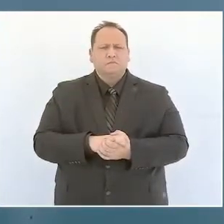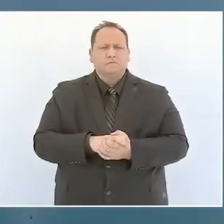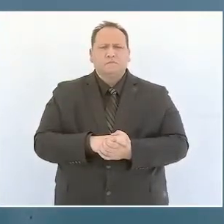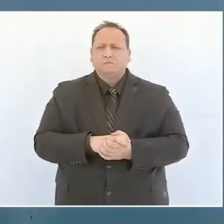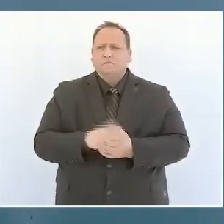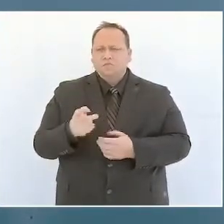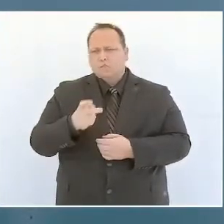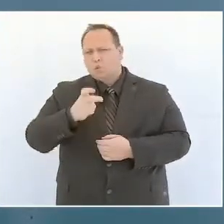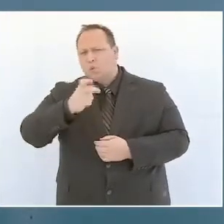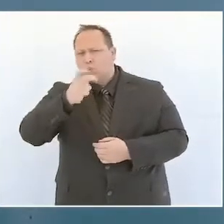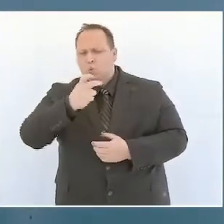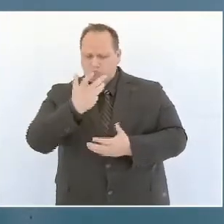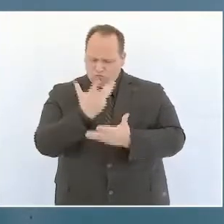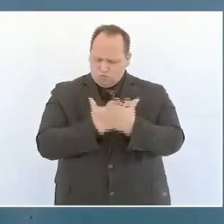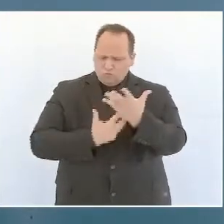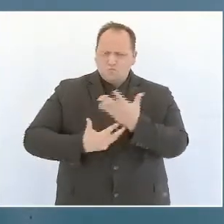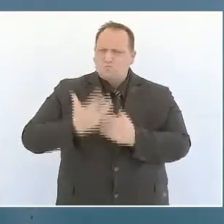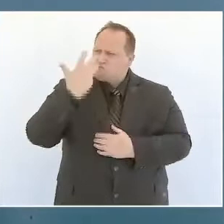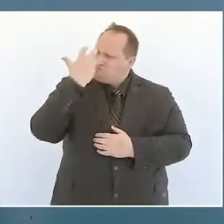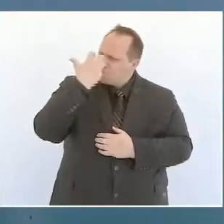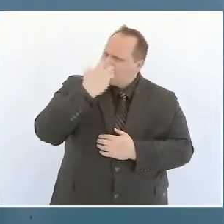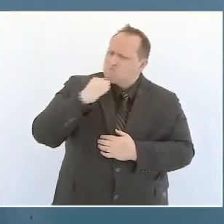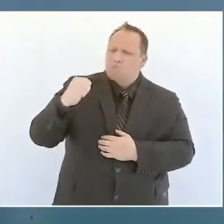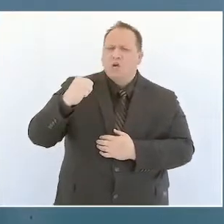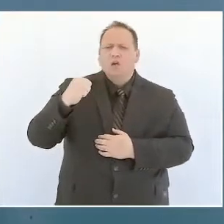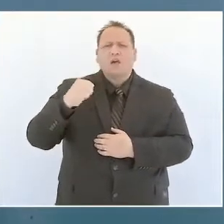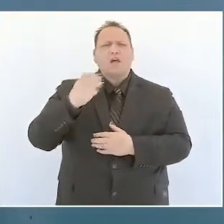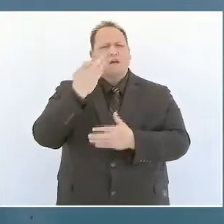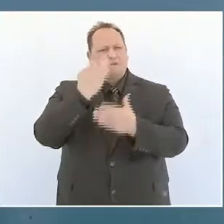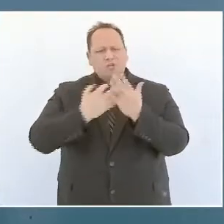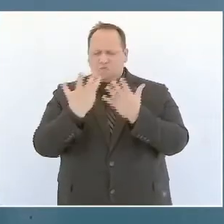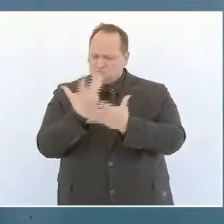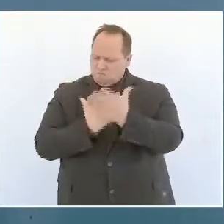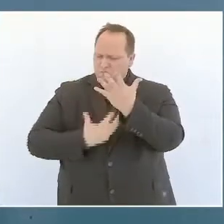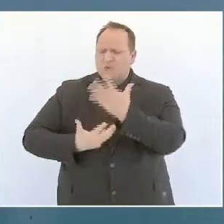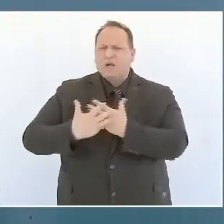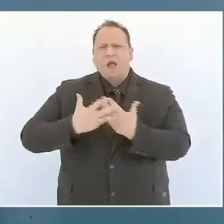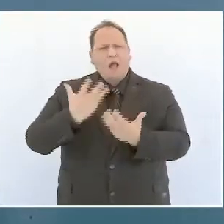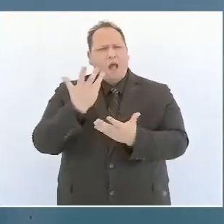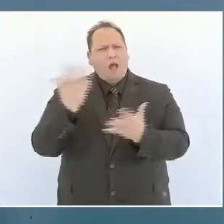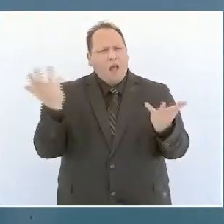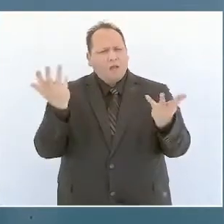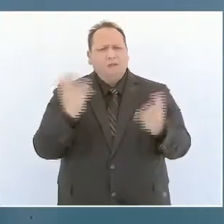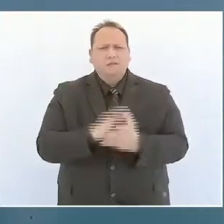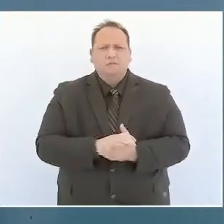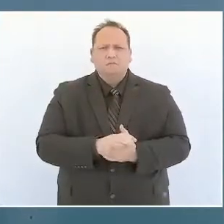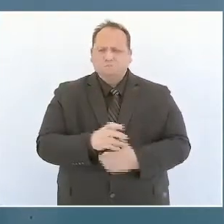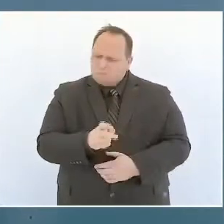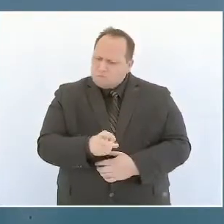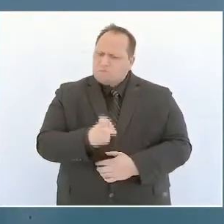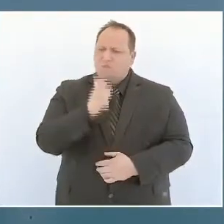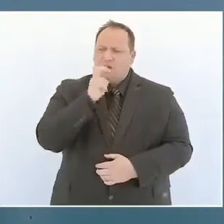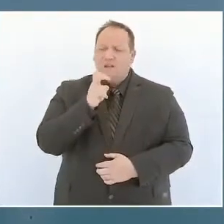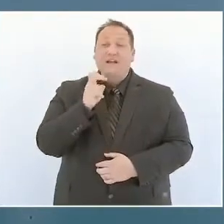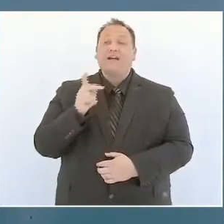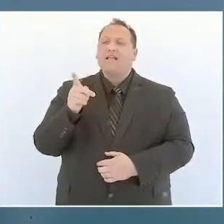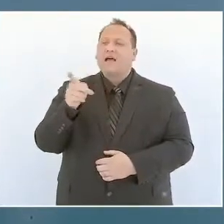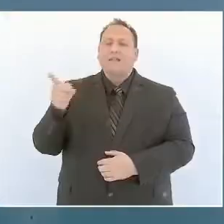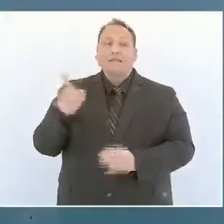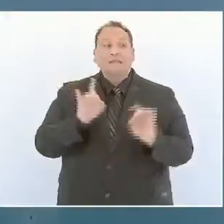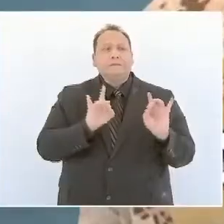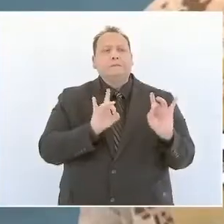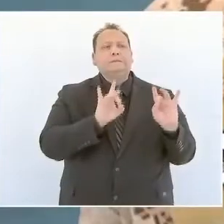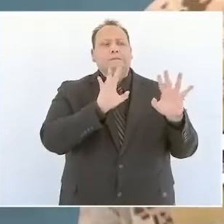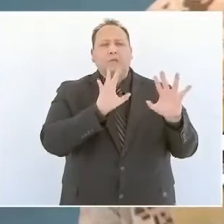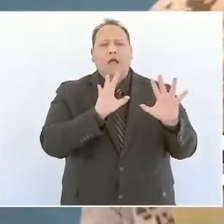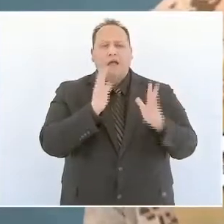la disciplina que se requiere y que saben actuar